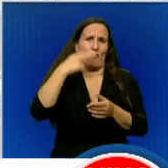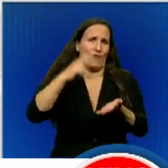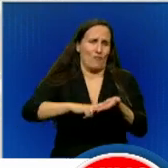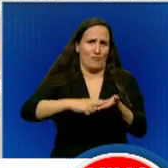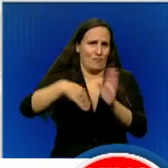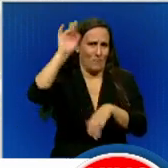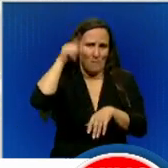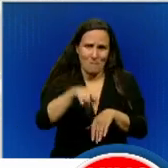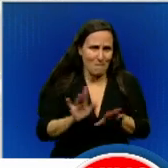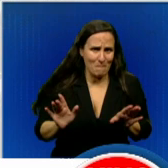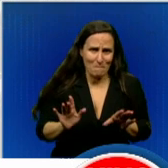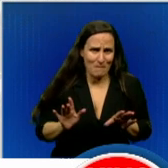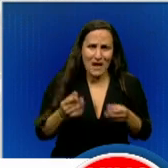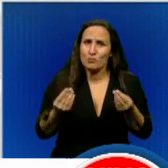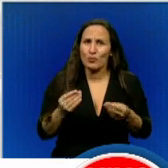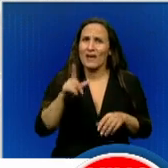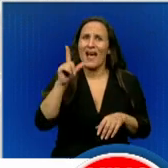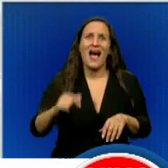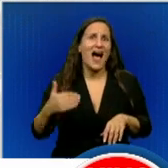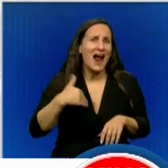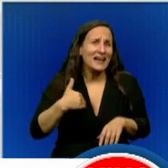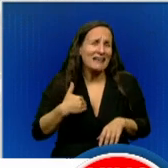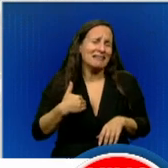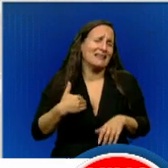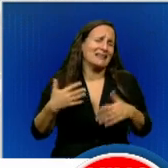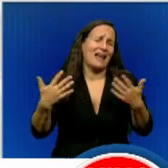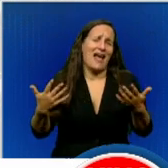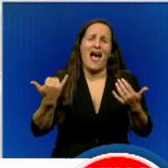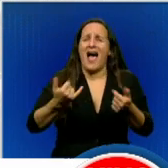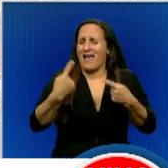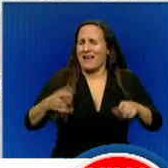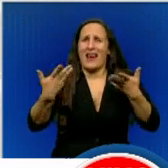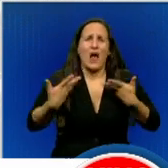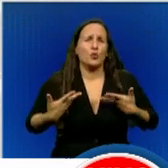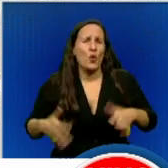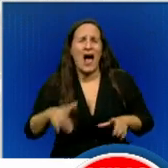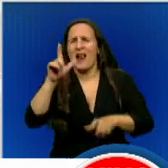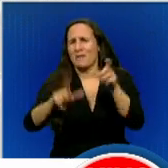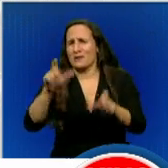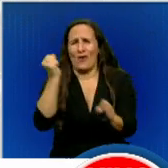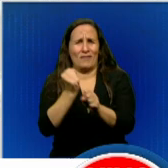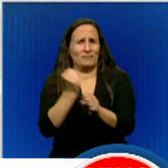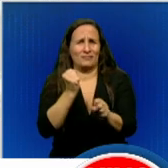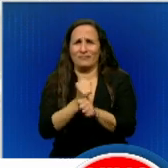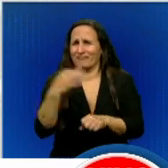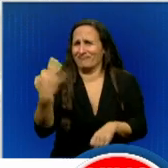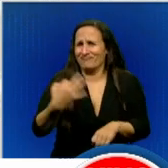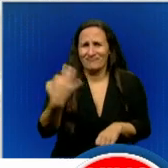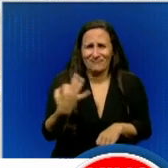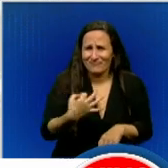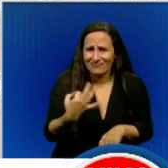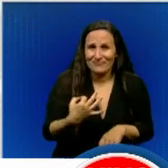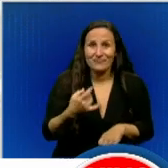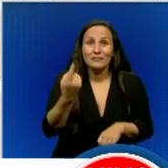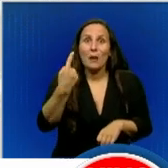porque el nuestro es un país con enormes recursos naturales y humanos extraordinarios que por sí